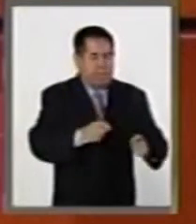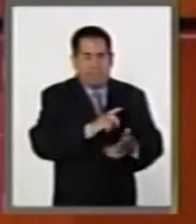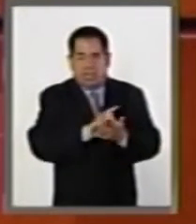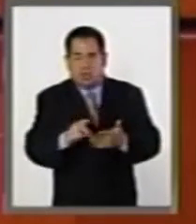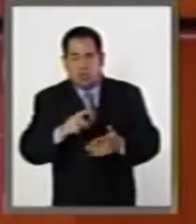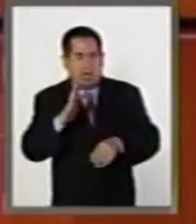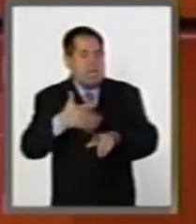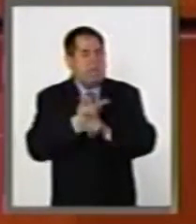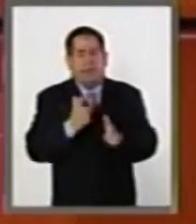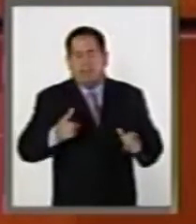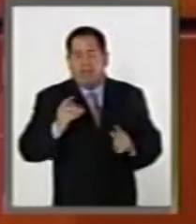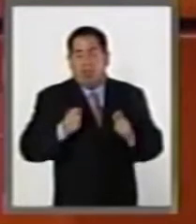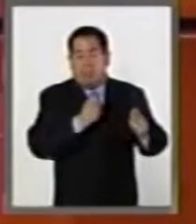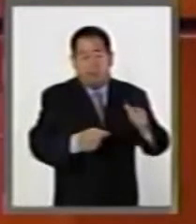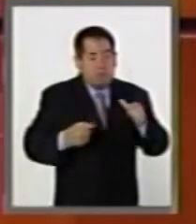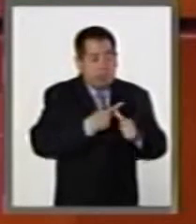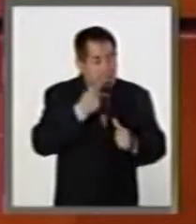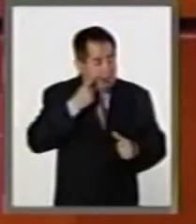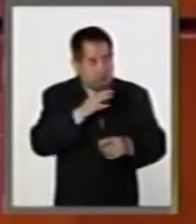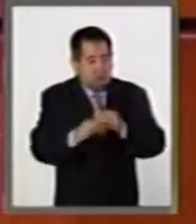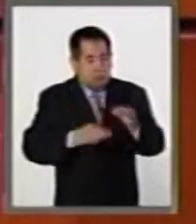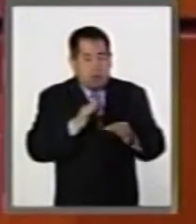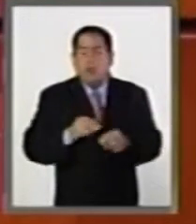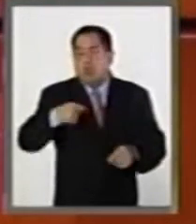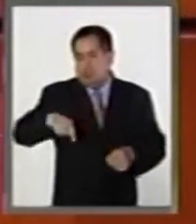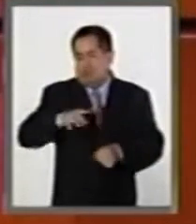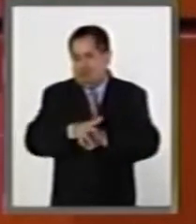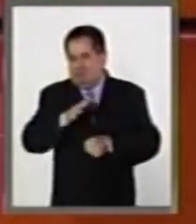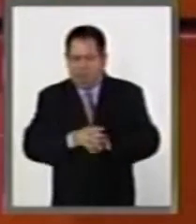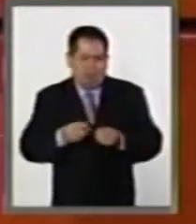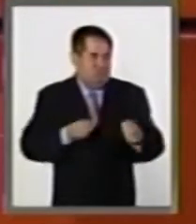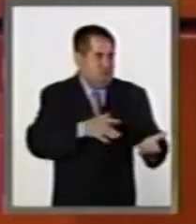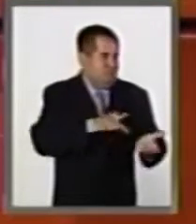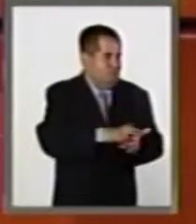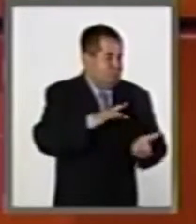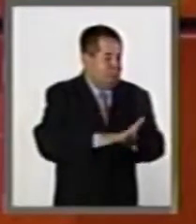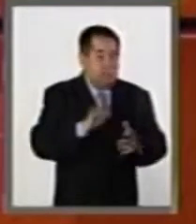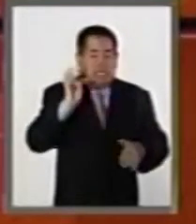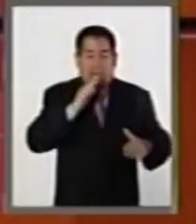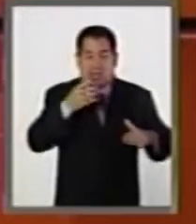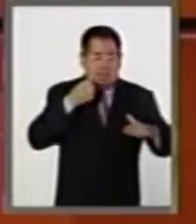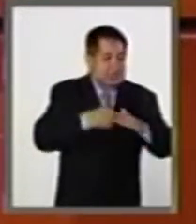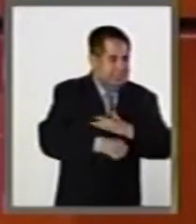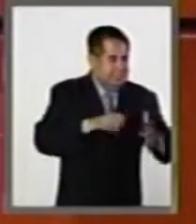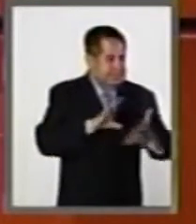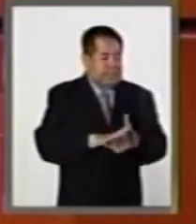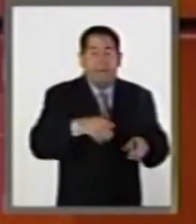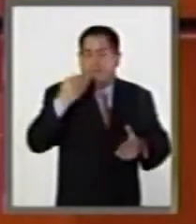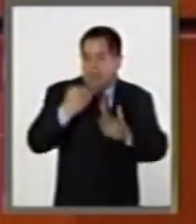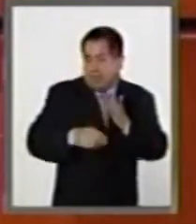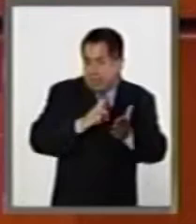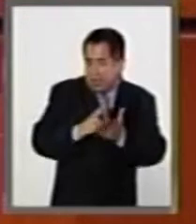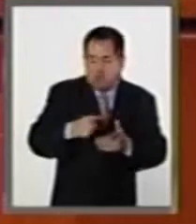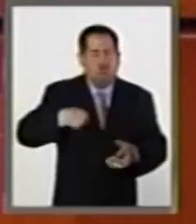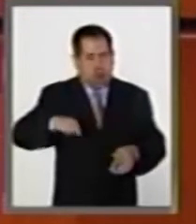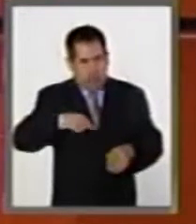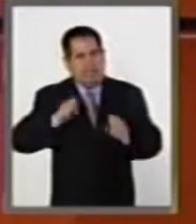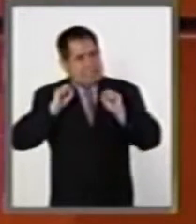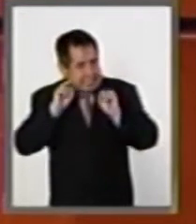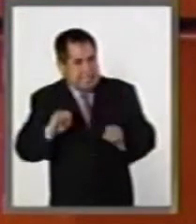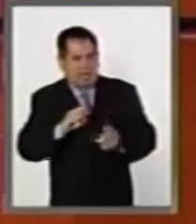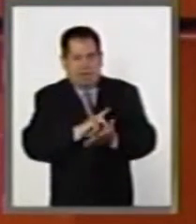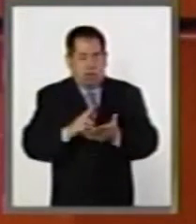de las personas que hayan sido objeto de limitaciones precisamente a esos derechos y a esas libertades